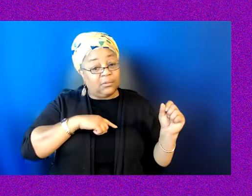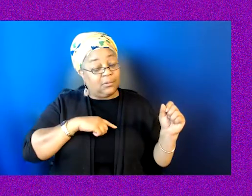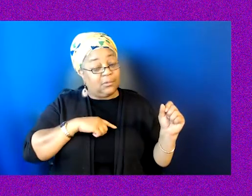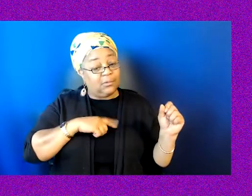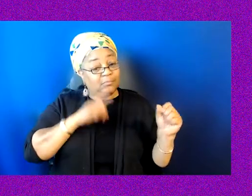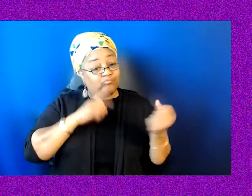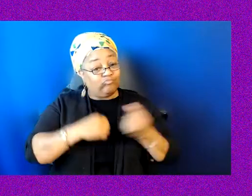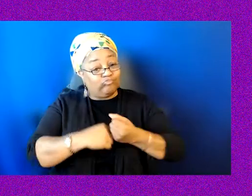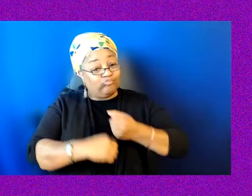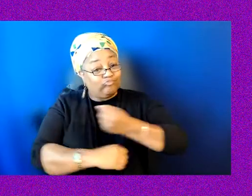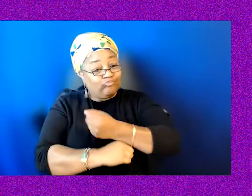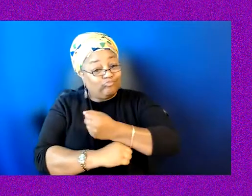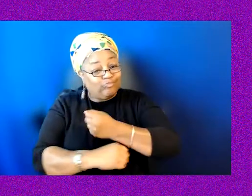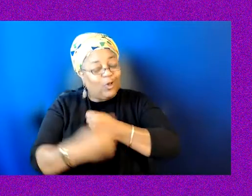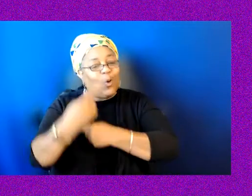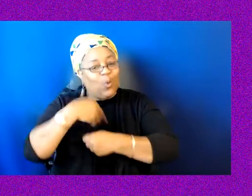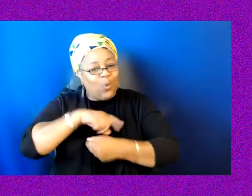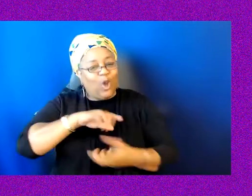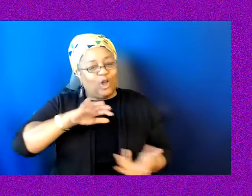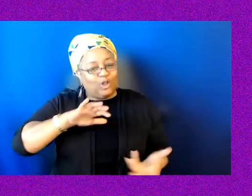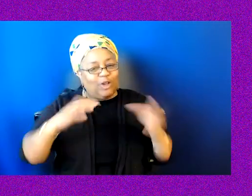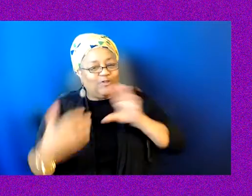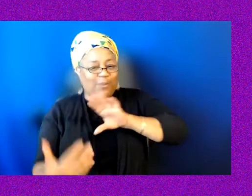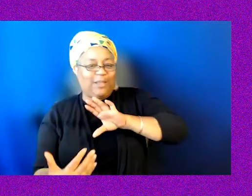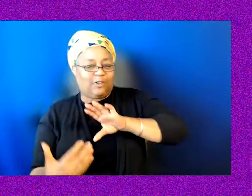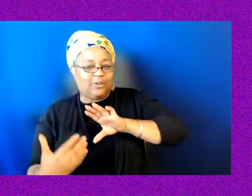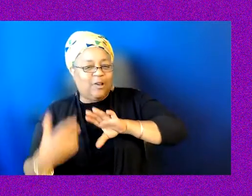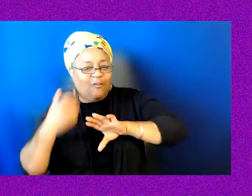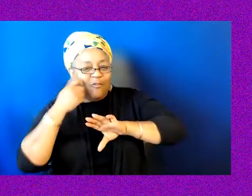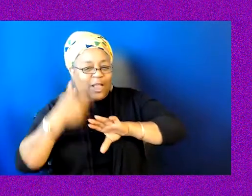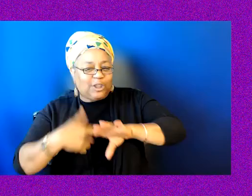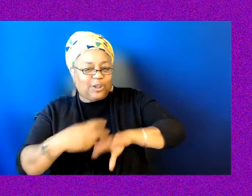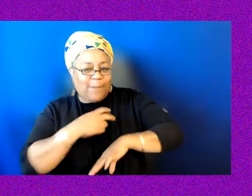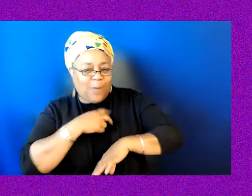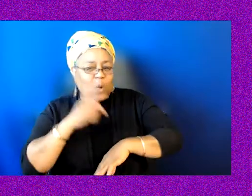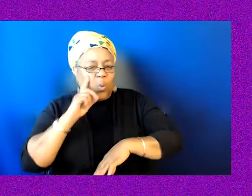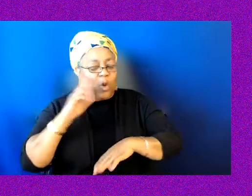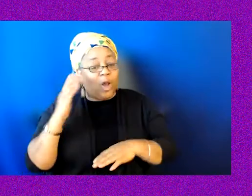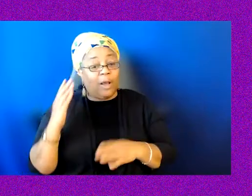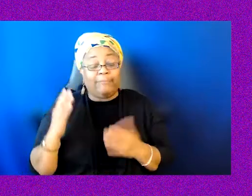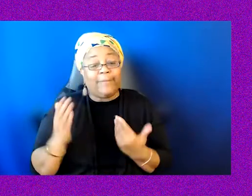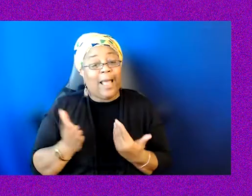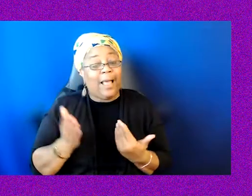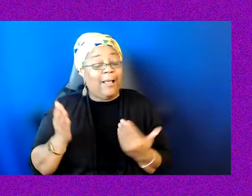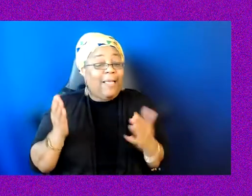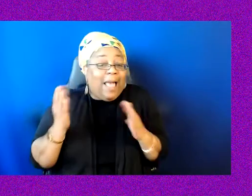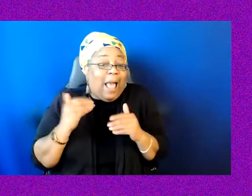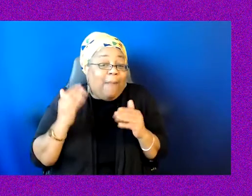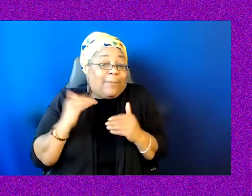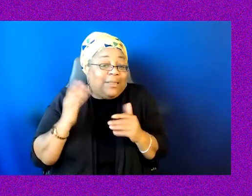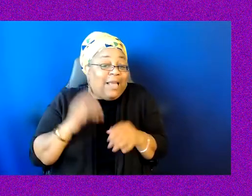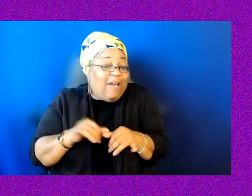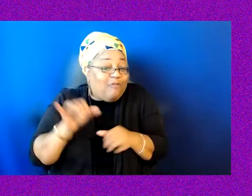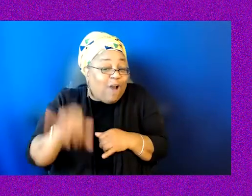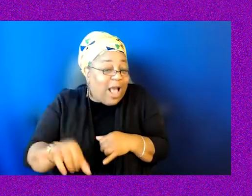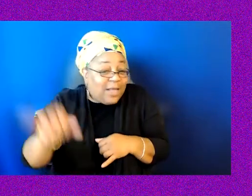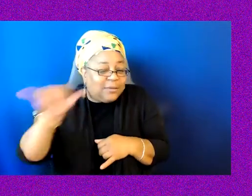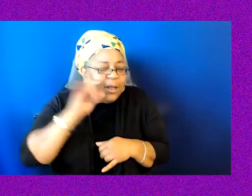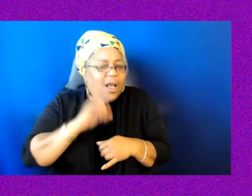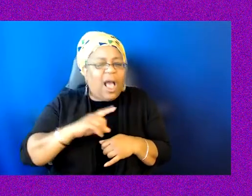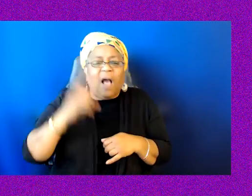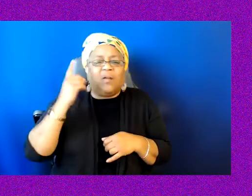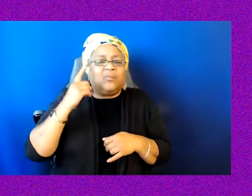que fuimos nosotros desde un principio. Somos transformación en carne, en cuerpo. Ya somos la